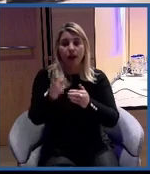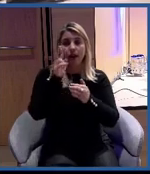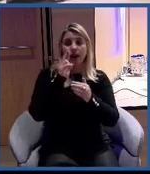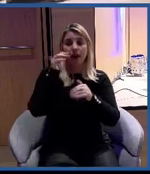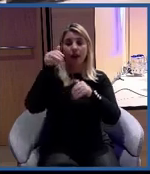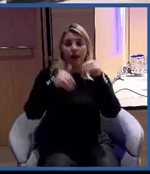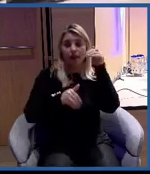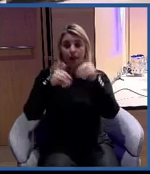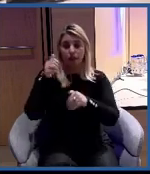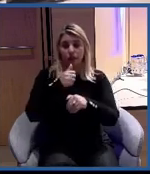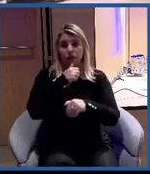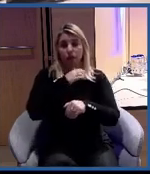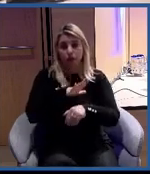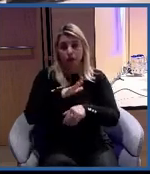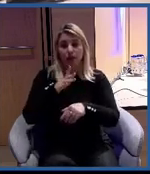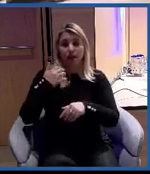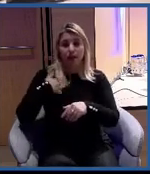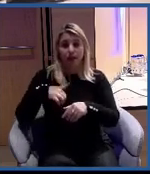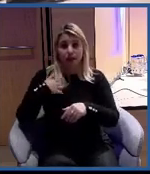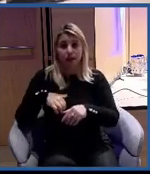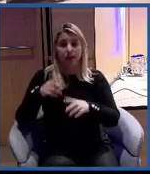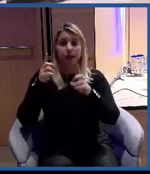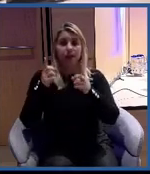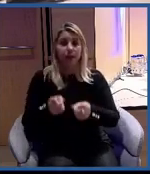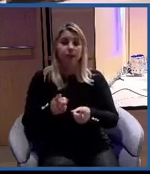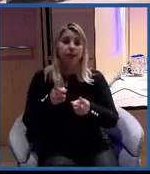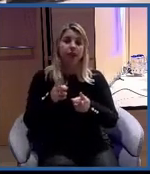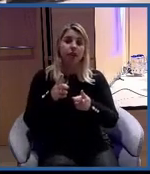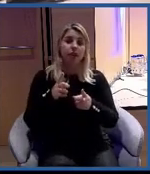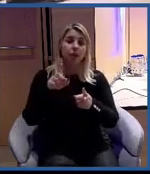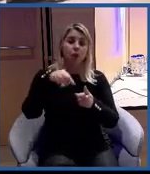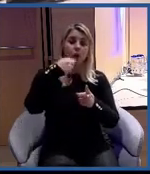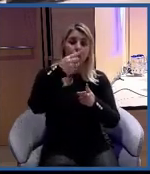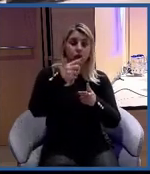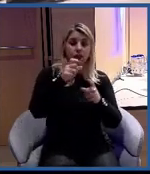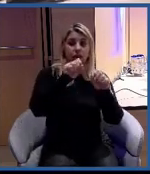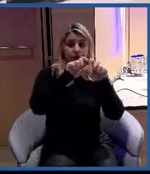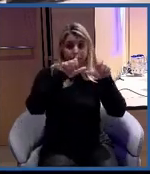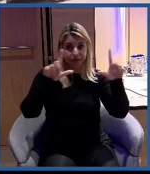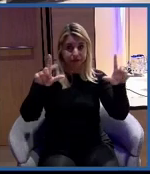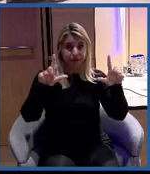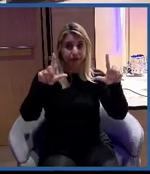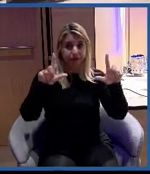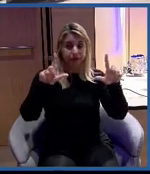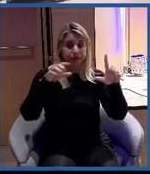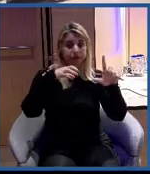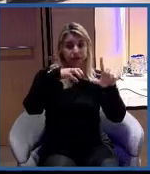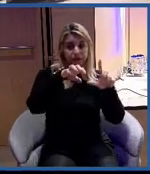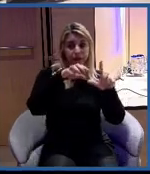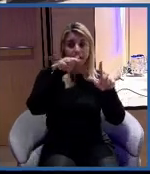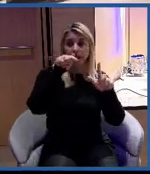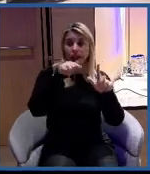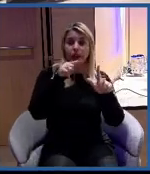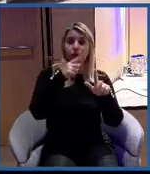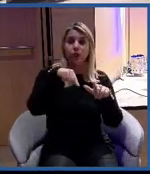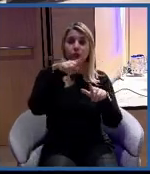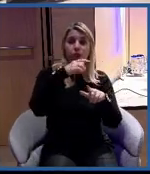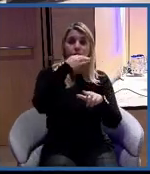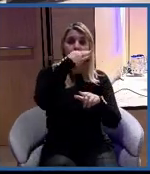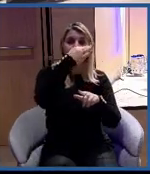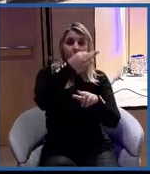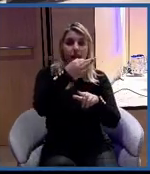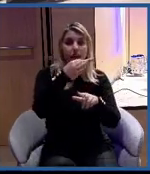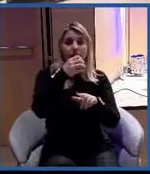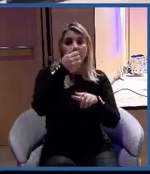en Argentina y por último otra sección es la de como nosotros le decimos